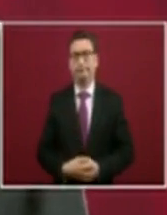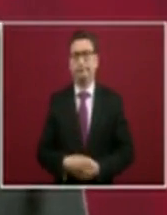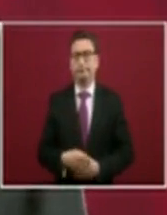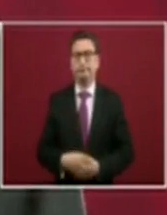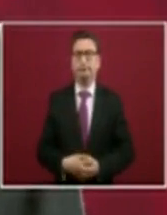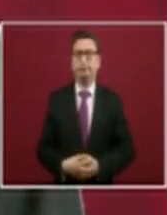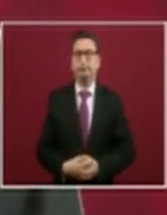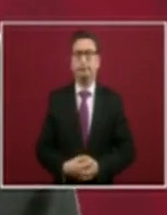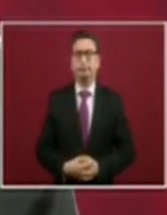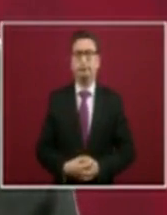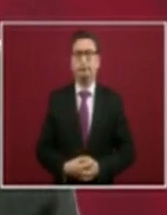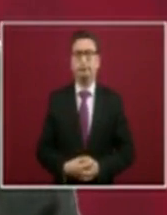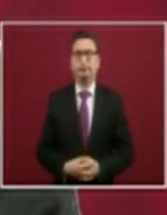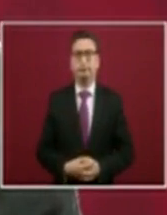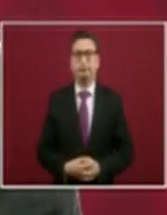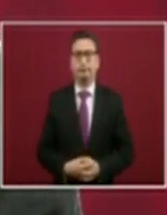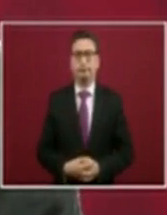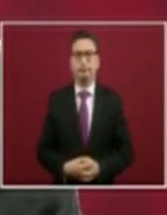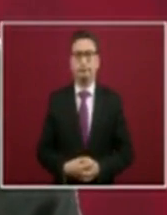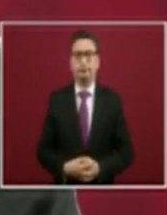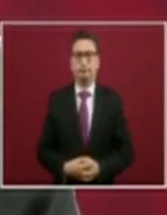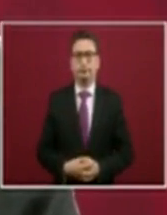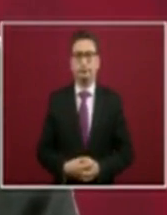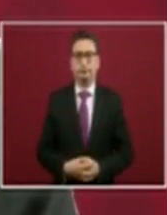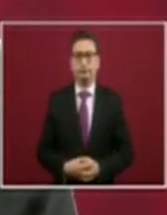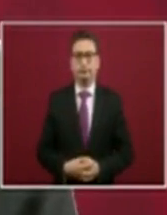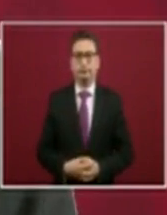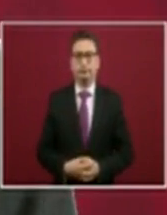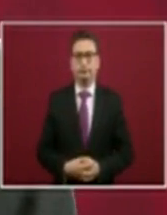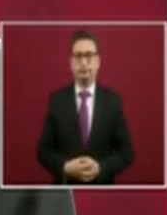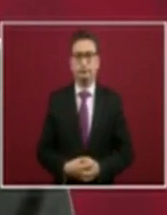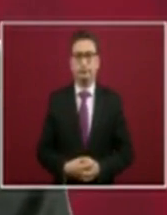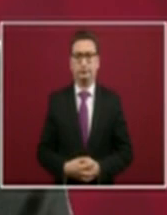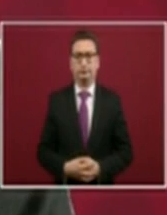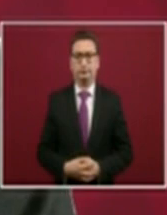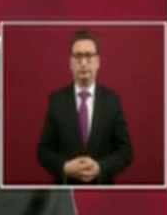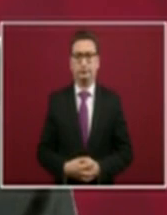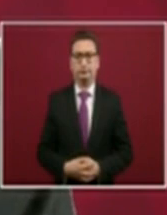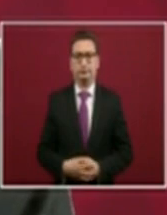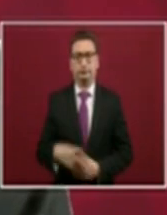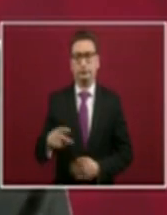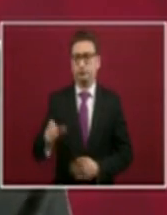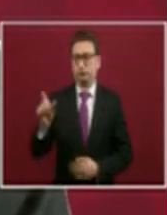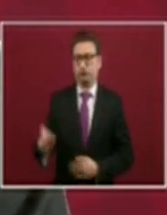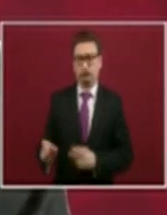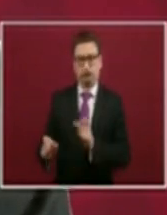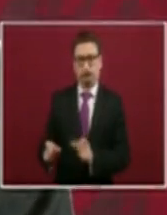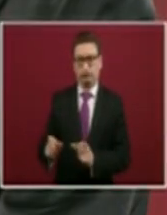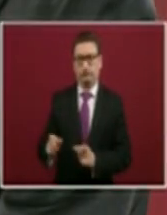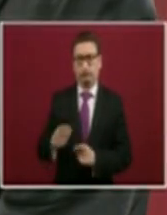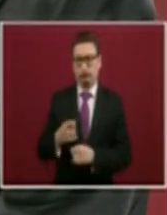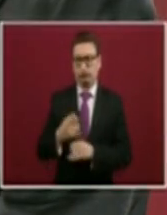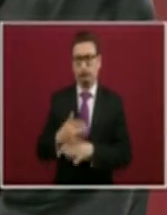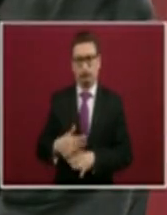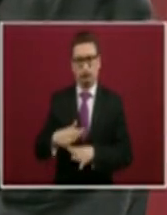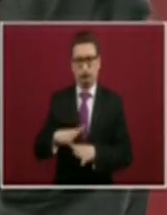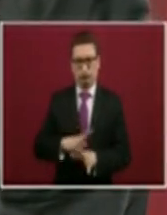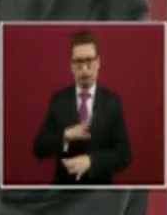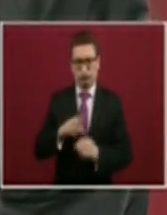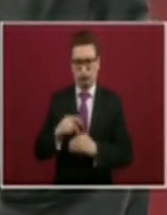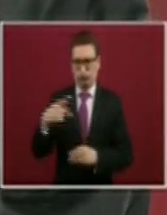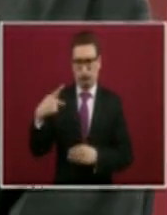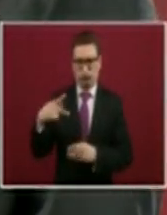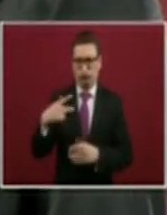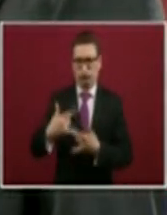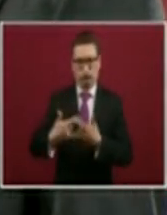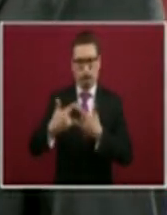libertad como el aire solo se aprecia cuando se pierde. Me preocupa que se pierda la libertad de los mexicanos, sobre